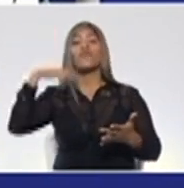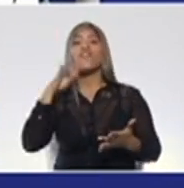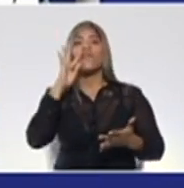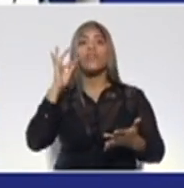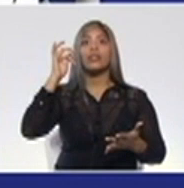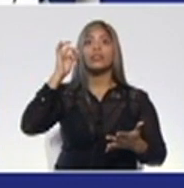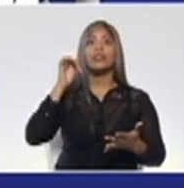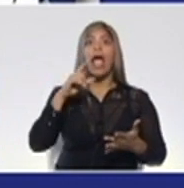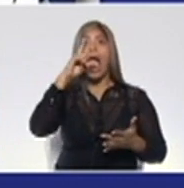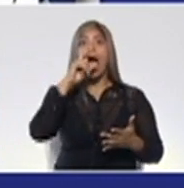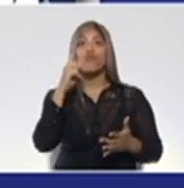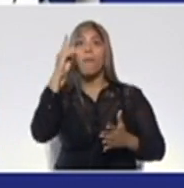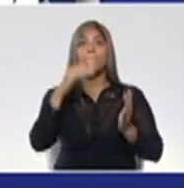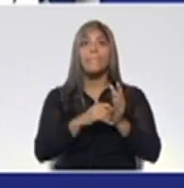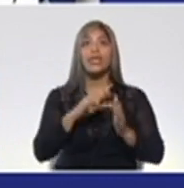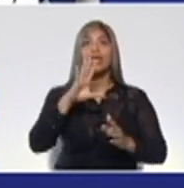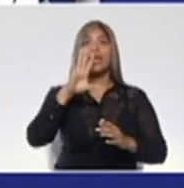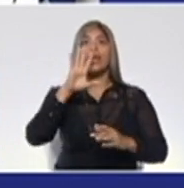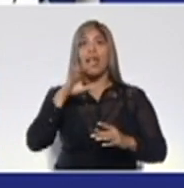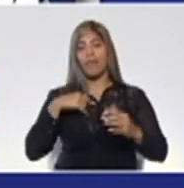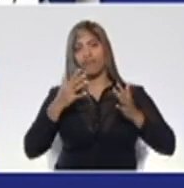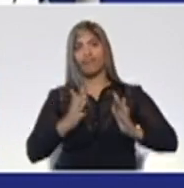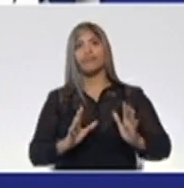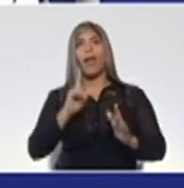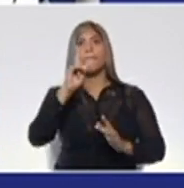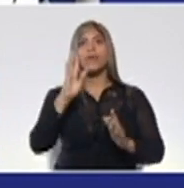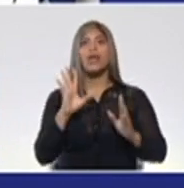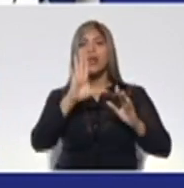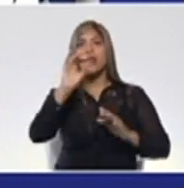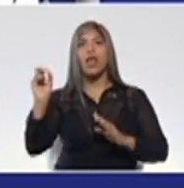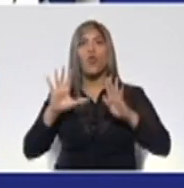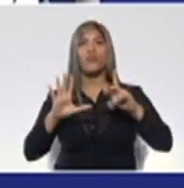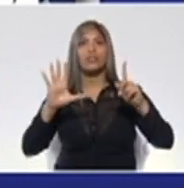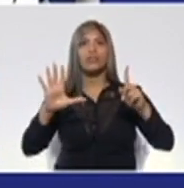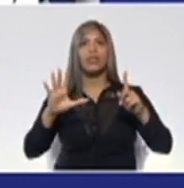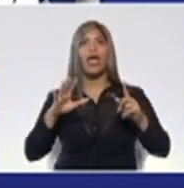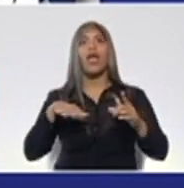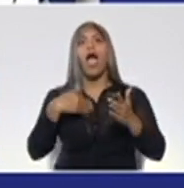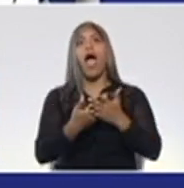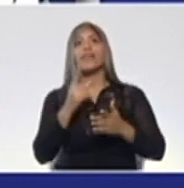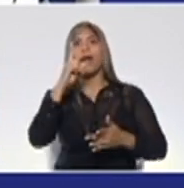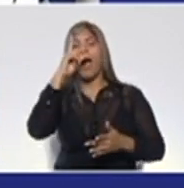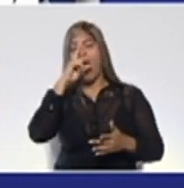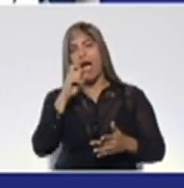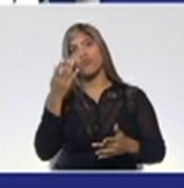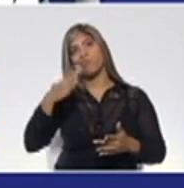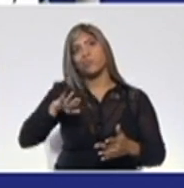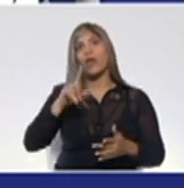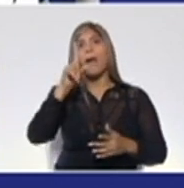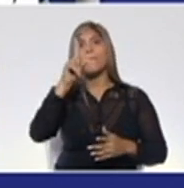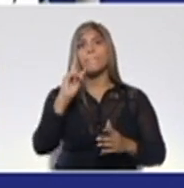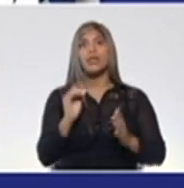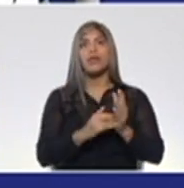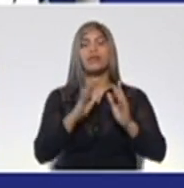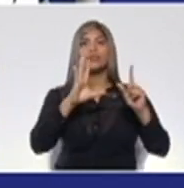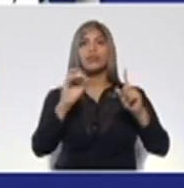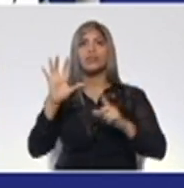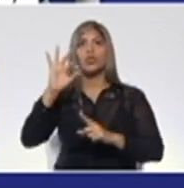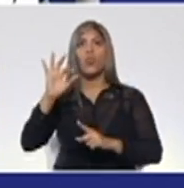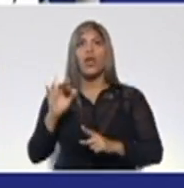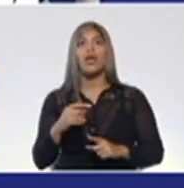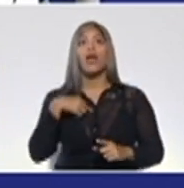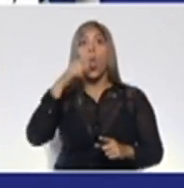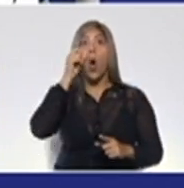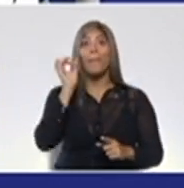1596-1650, quien fue el creador de este sistema de coordenadas, partiendo de la idea de asignar a cada punto del plano un